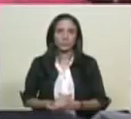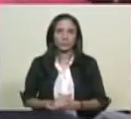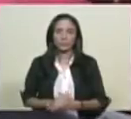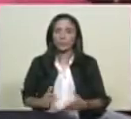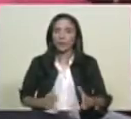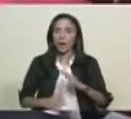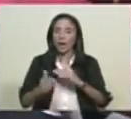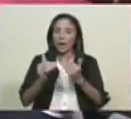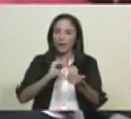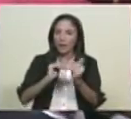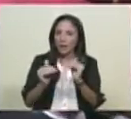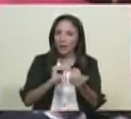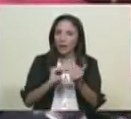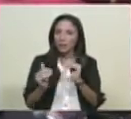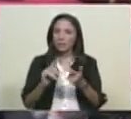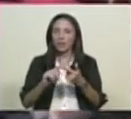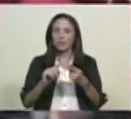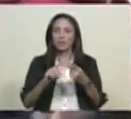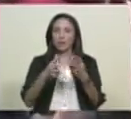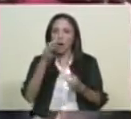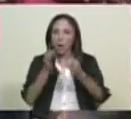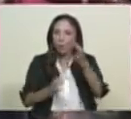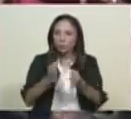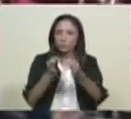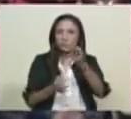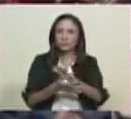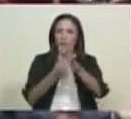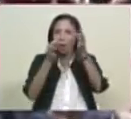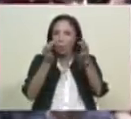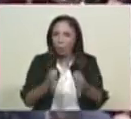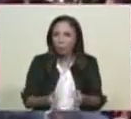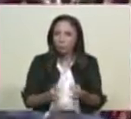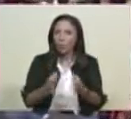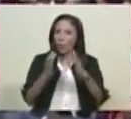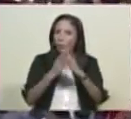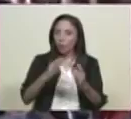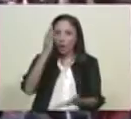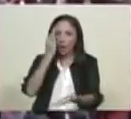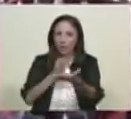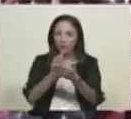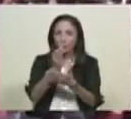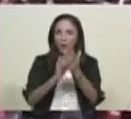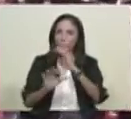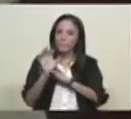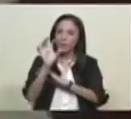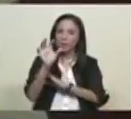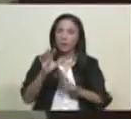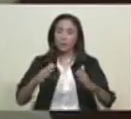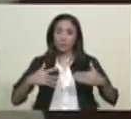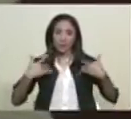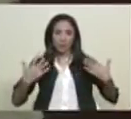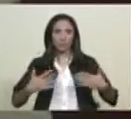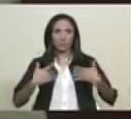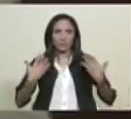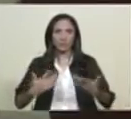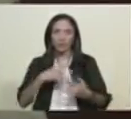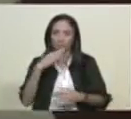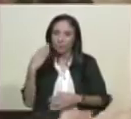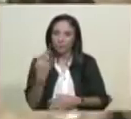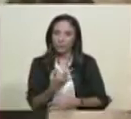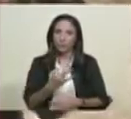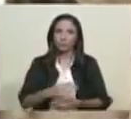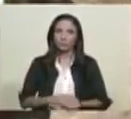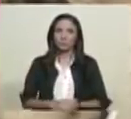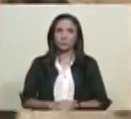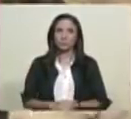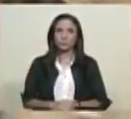al juramento público, a la lealtad a un país, a la lealtad a un pueblo. Es la verdadera felicidad humana, la verdadera